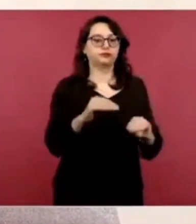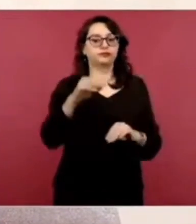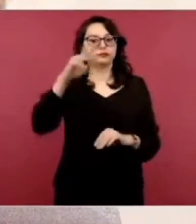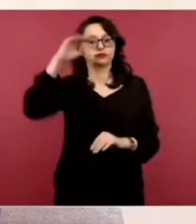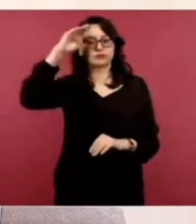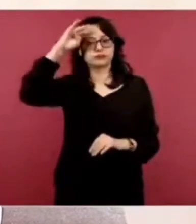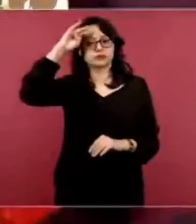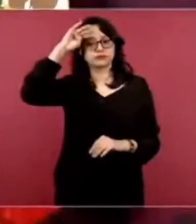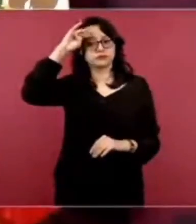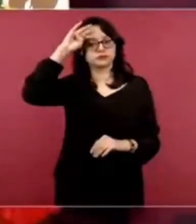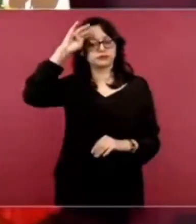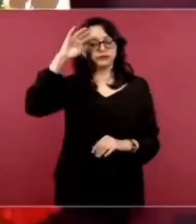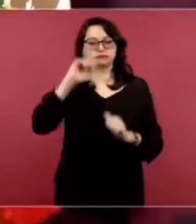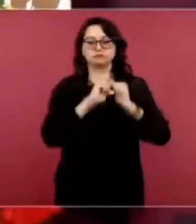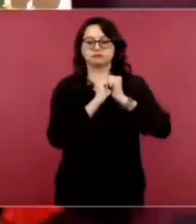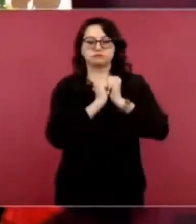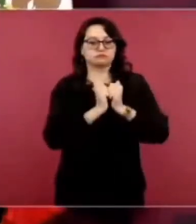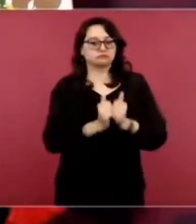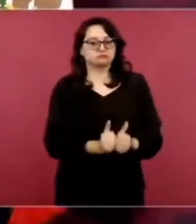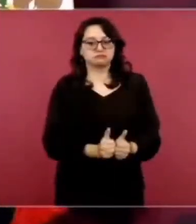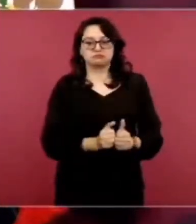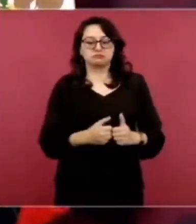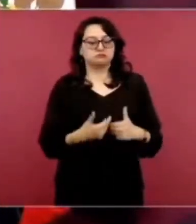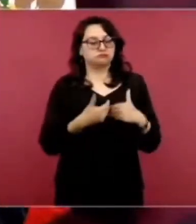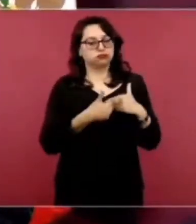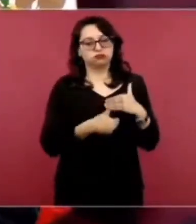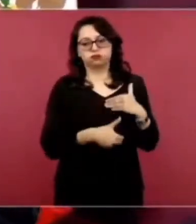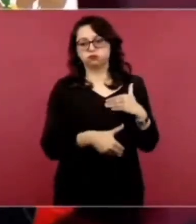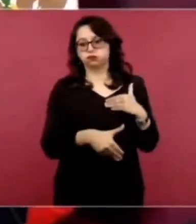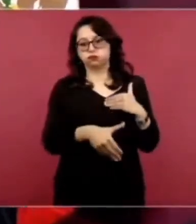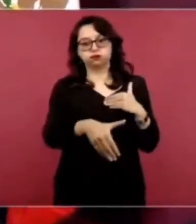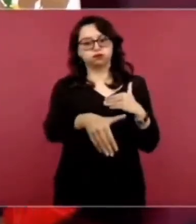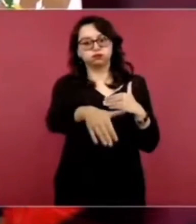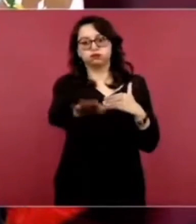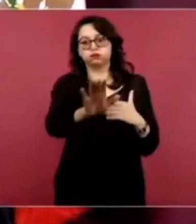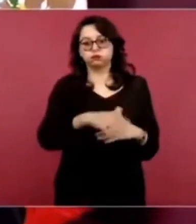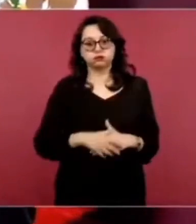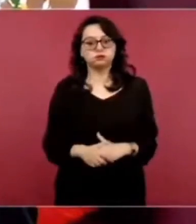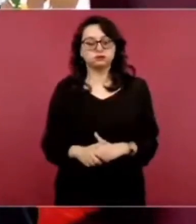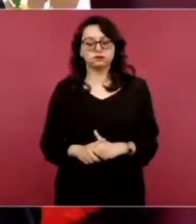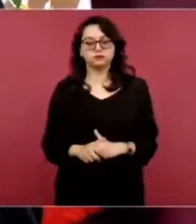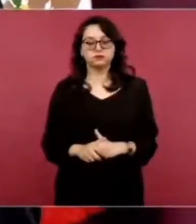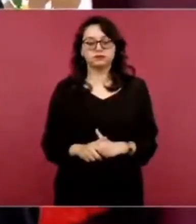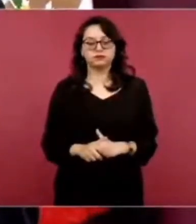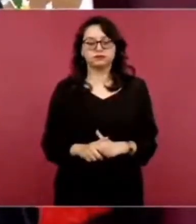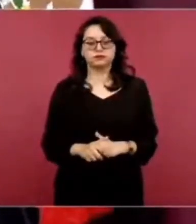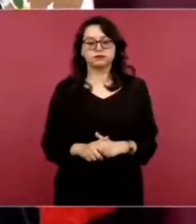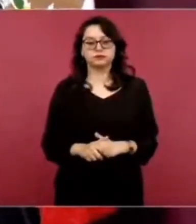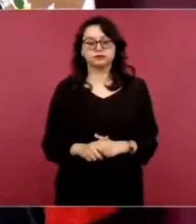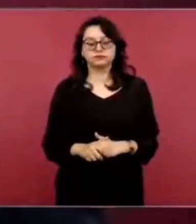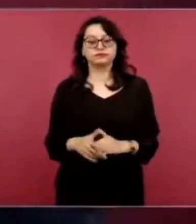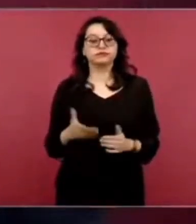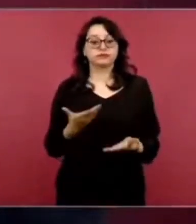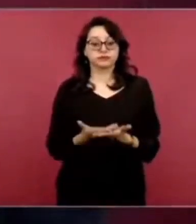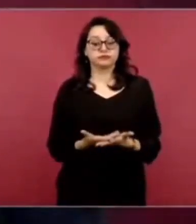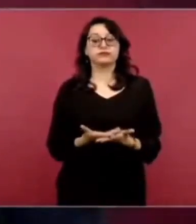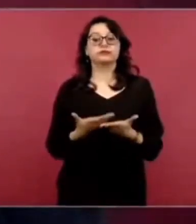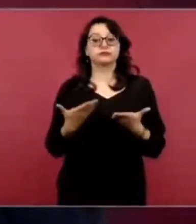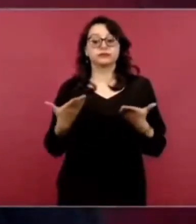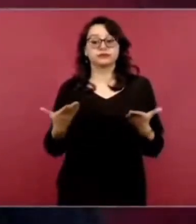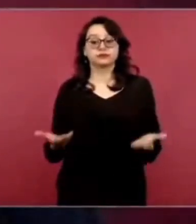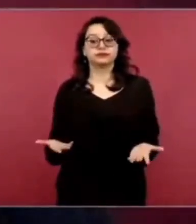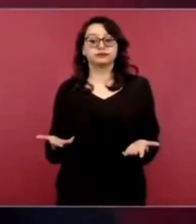ha llegado a Monterrey y ahí se han quedado a vivir muchos trabajadores. Ahora está cambiando